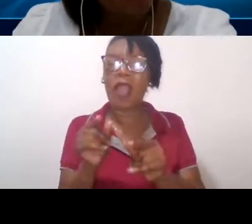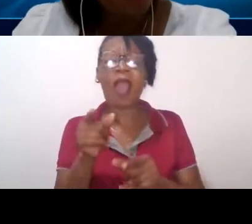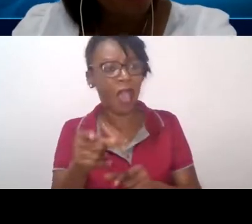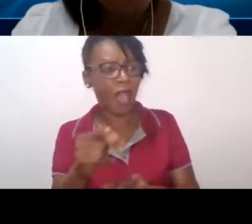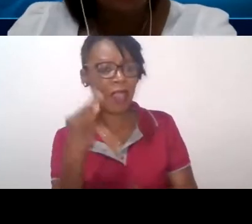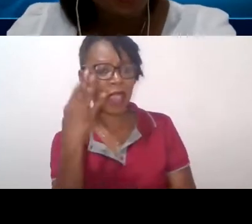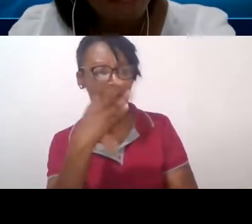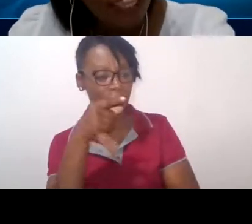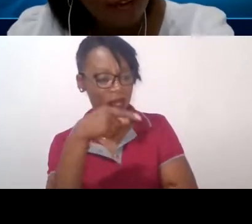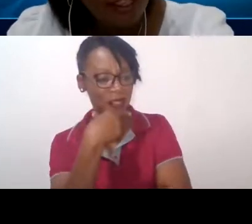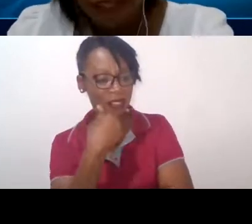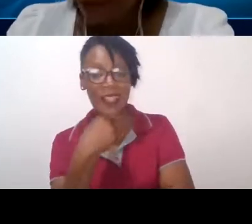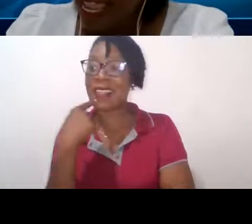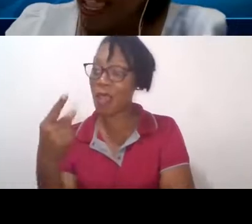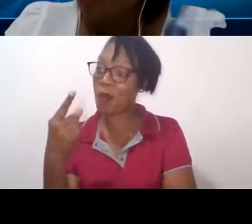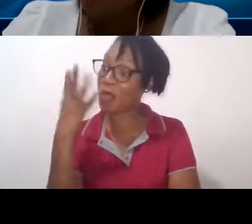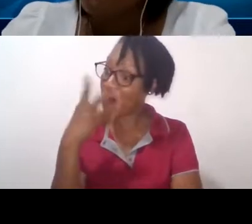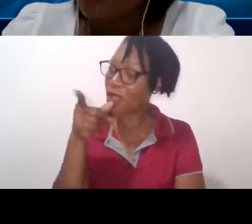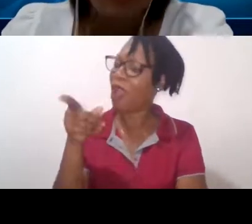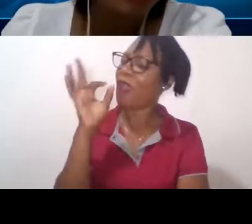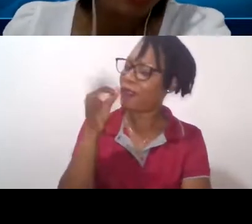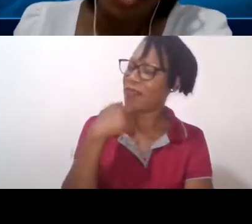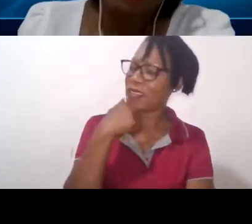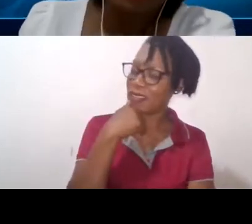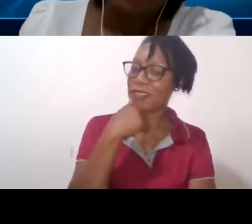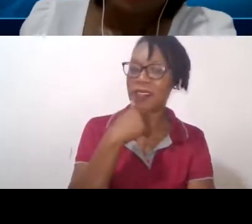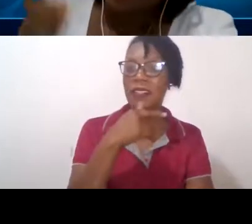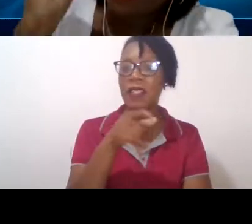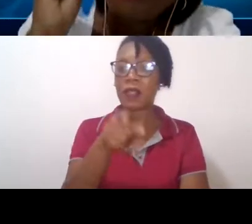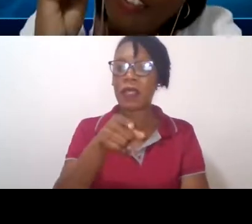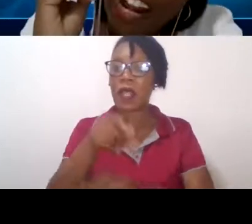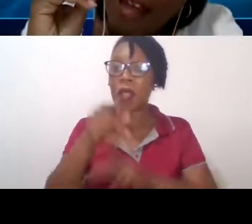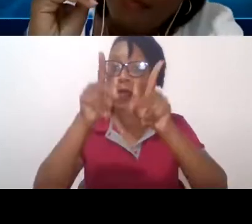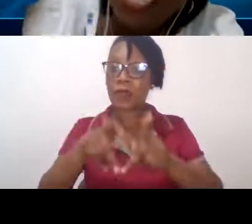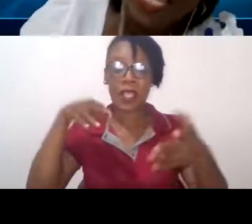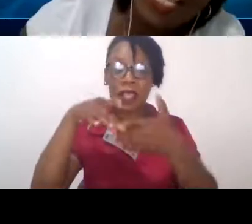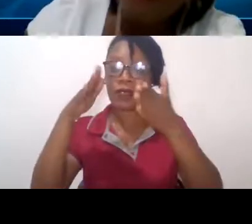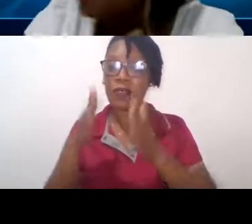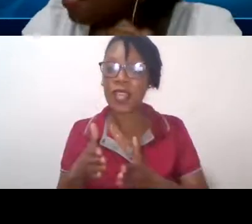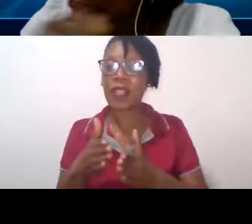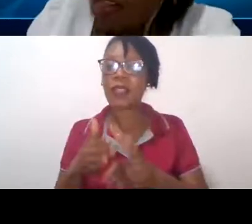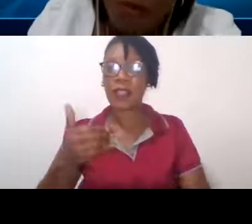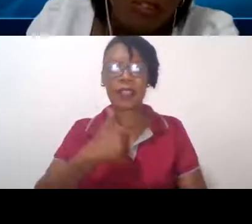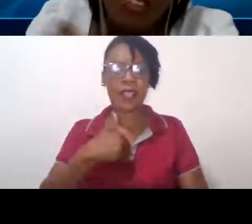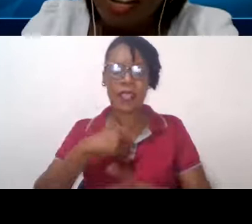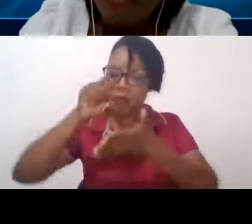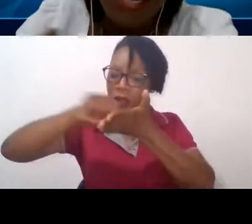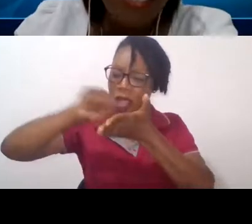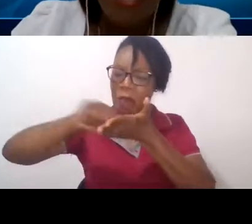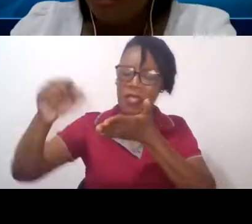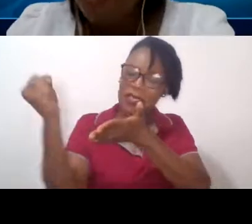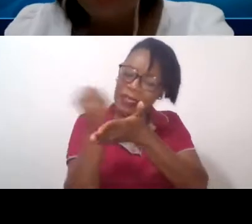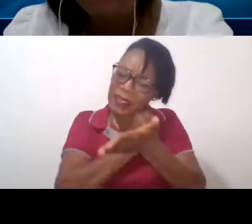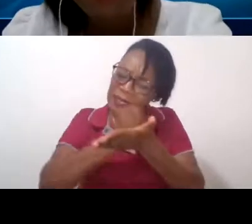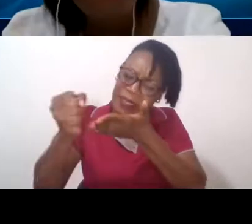bonito, mira qué bien. Vean, aunque la persona estudiante agarre un lápiz y haya pintado con toda la